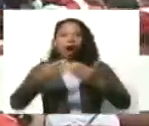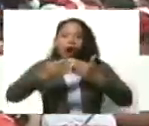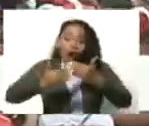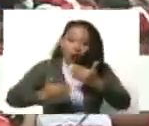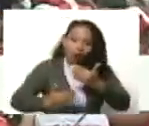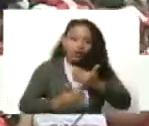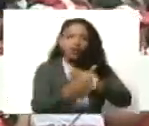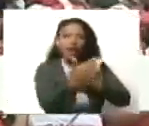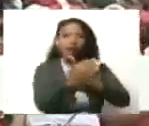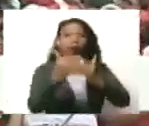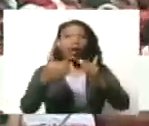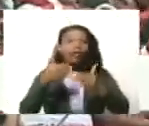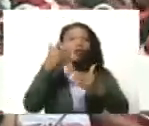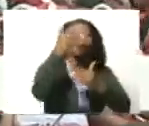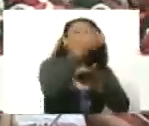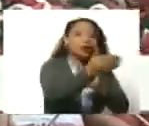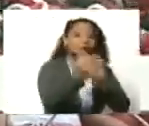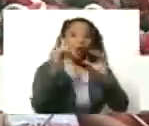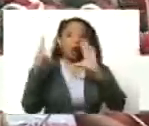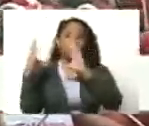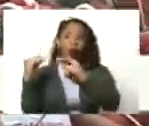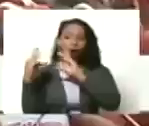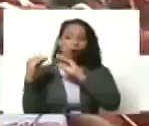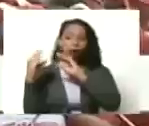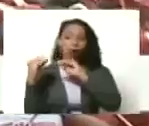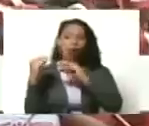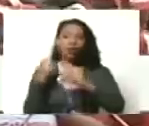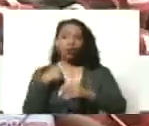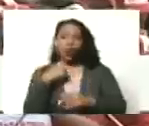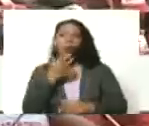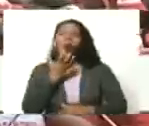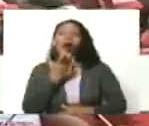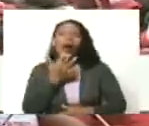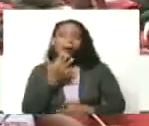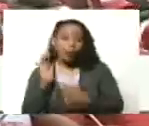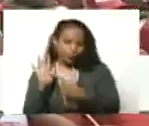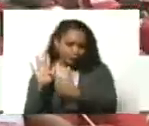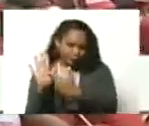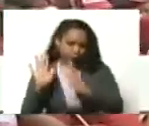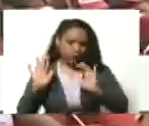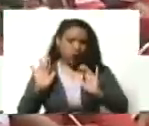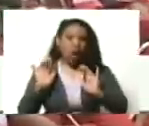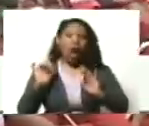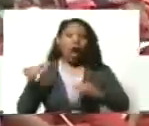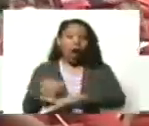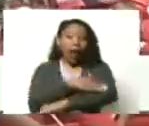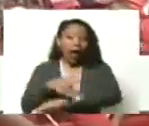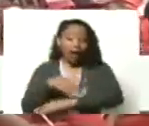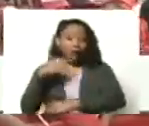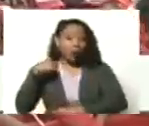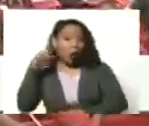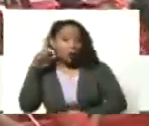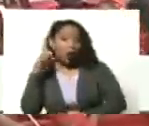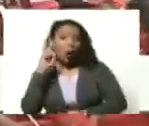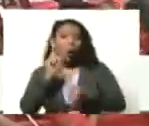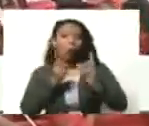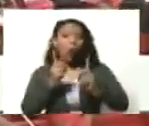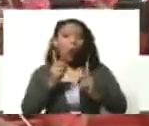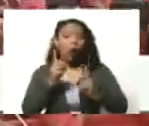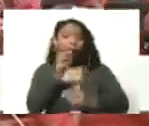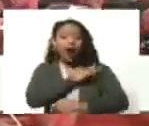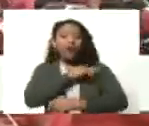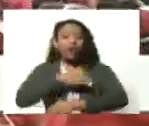avanzar y luego hablar. Miren, voy a poner un ejemplo. En las calles, yo estoy escuchando por aquí que algún jefe de calle no ha